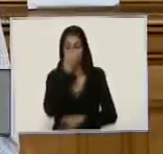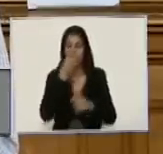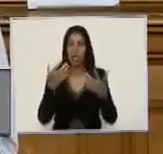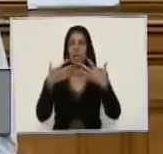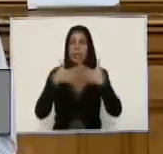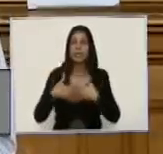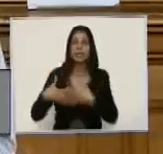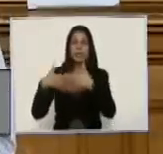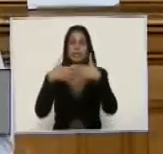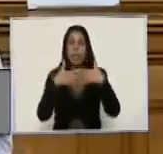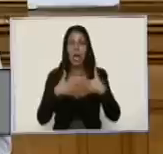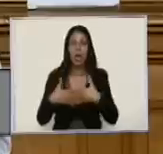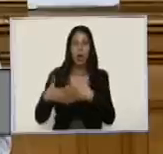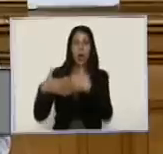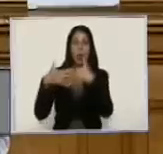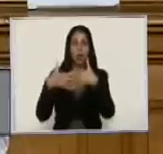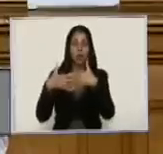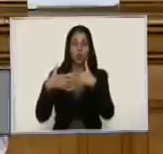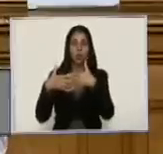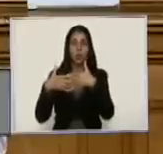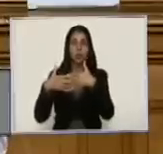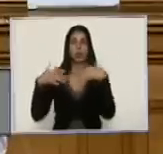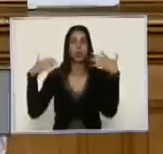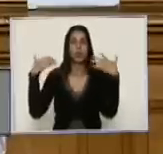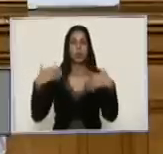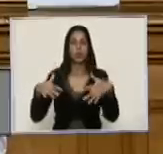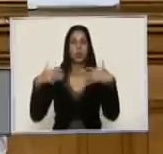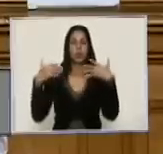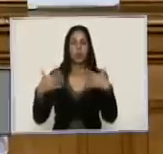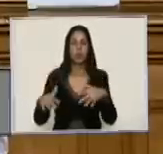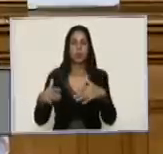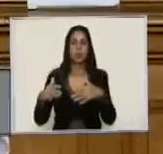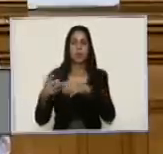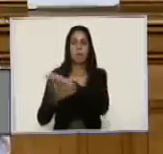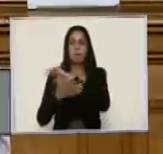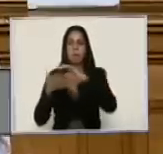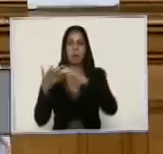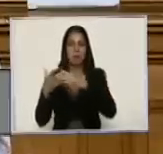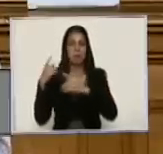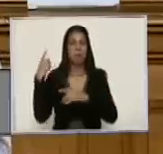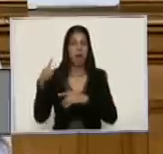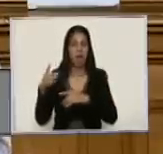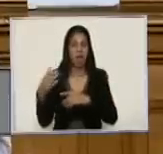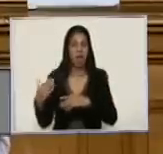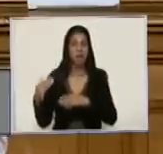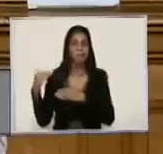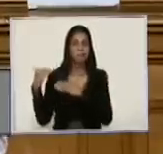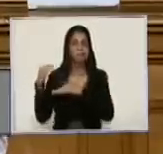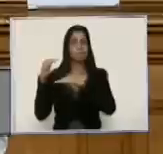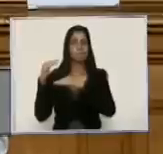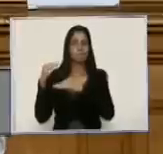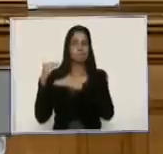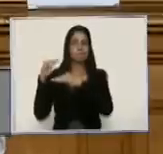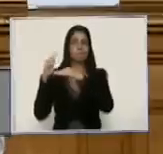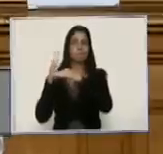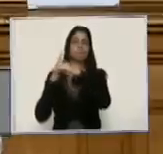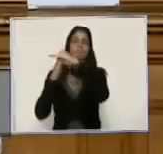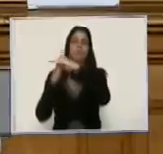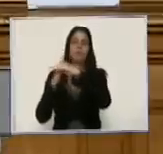yanqui tiene serias limitaciones y obstáculos y está en